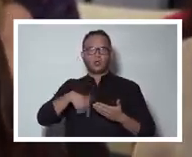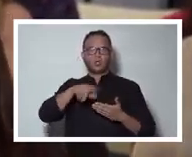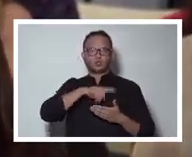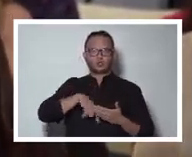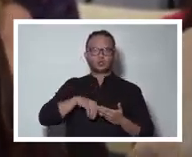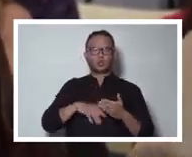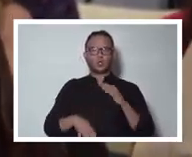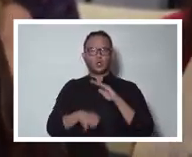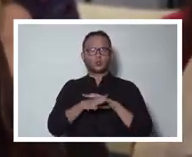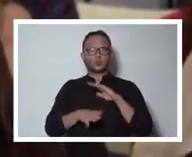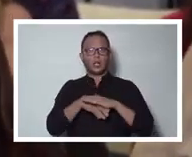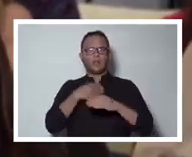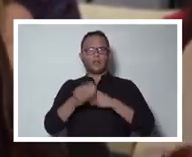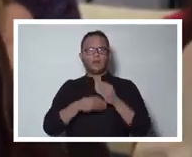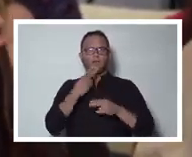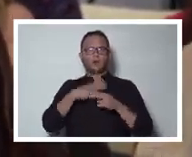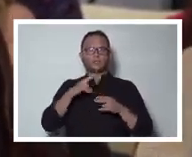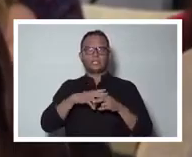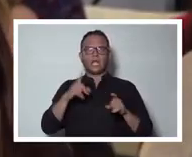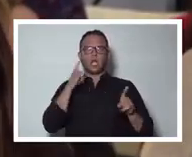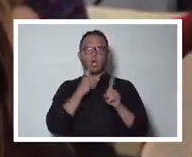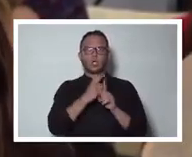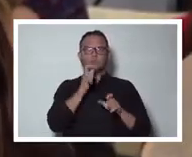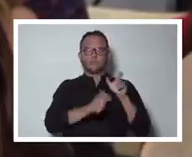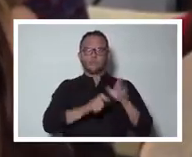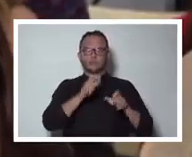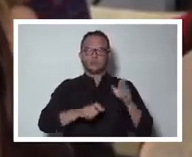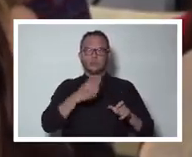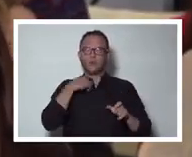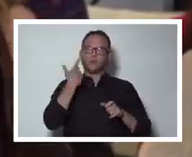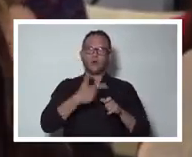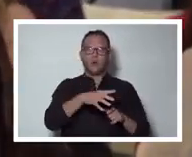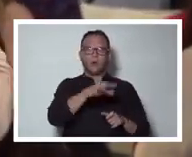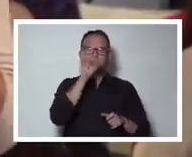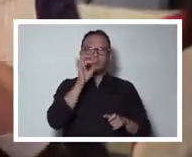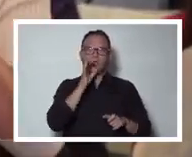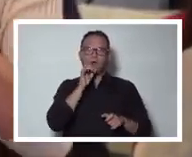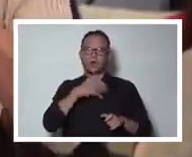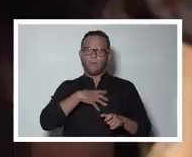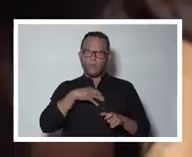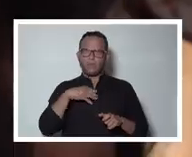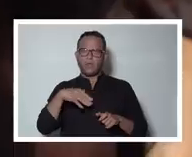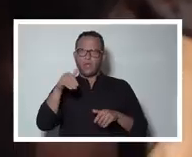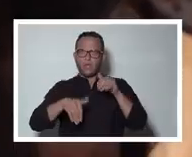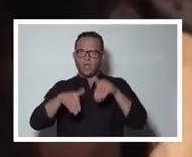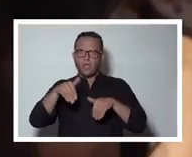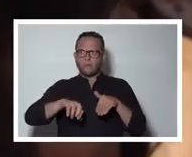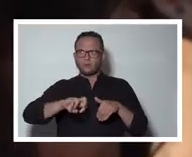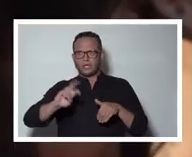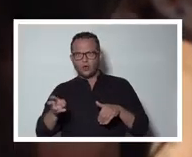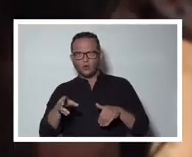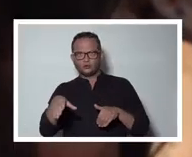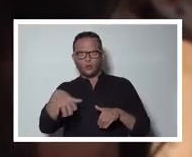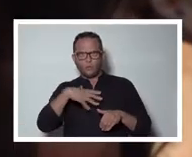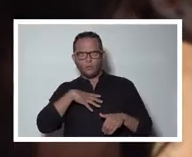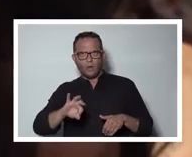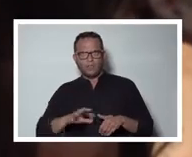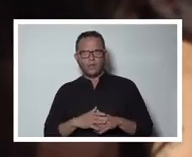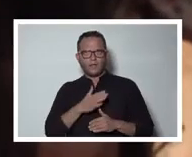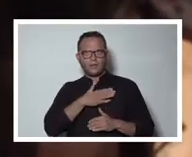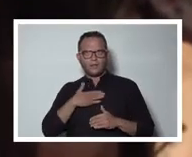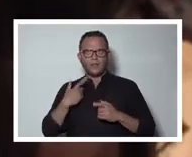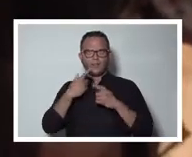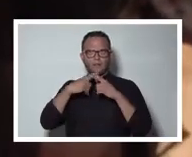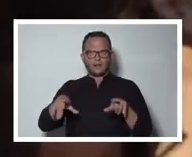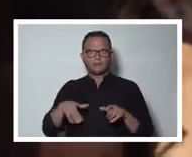sigamos haciendo políticas en contra de la gente pero encima siendo elegidos claro Ahora resulta que van a poder elegir a otras opciones que piensen diferente